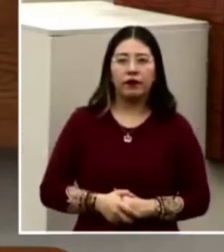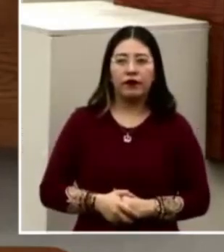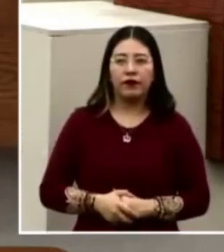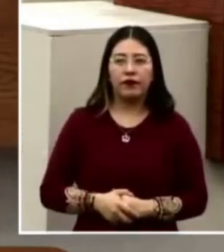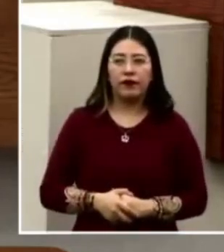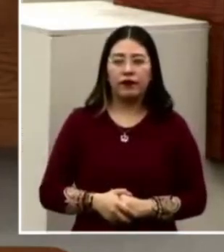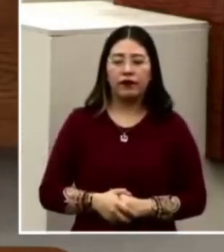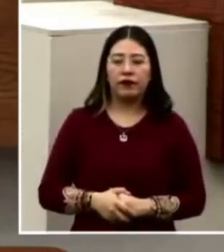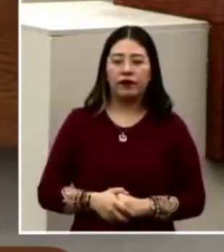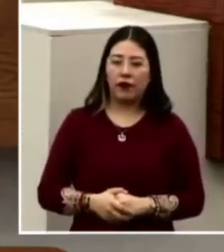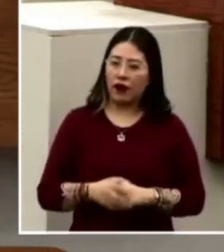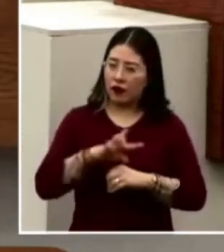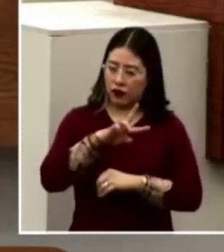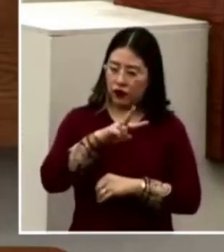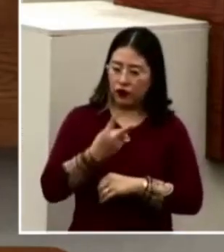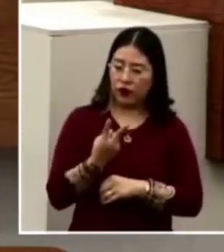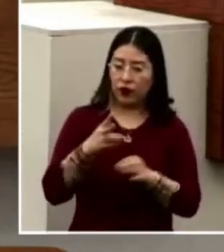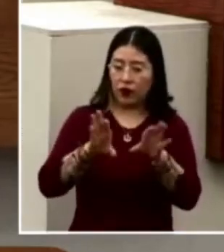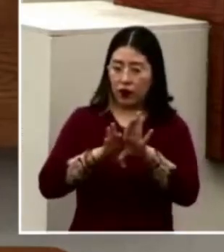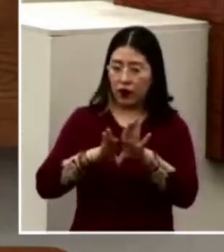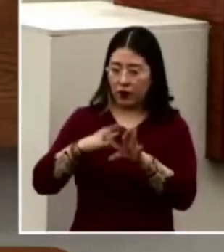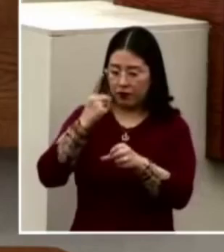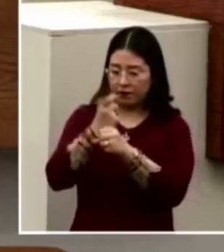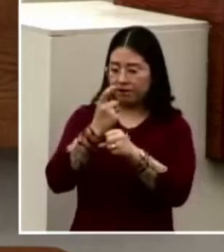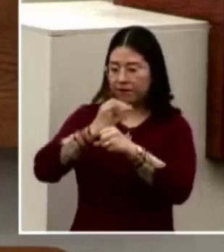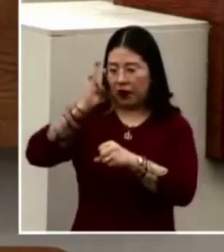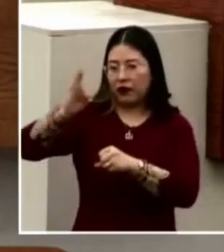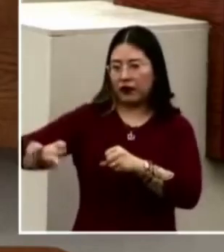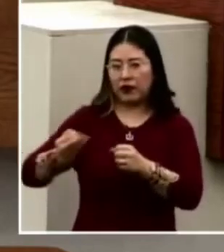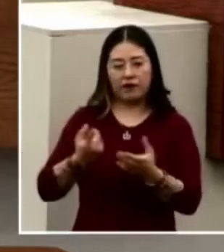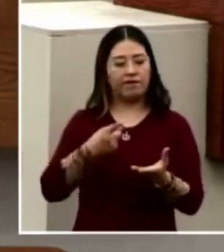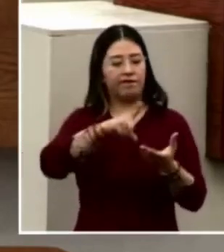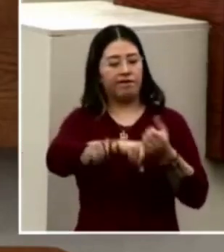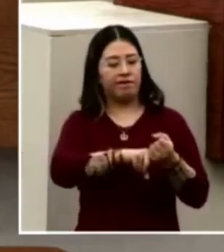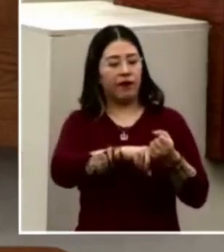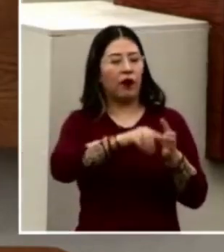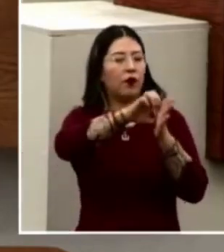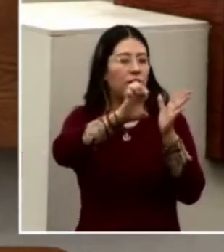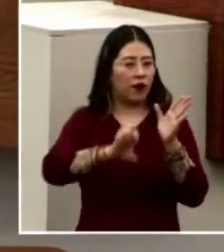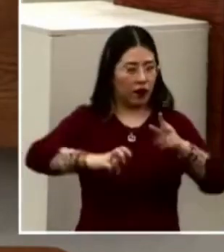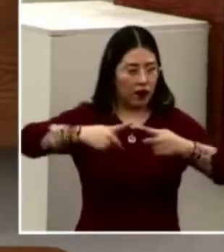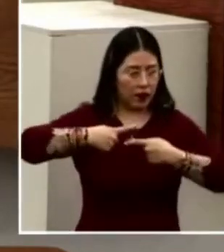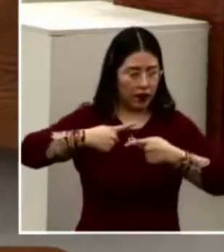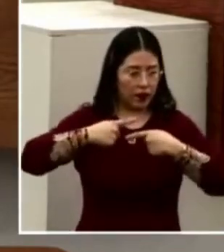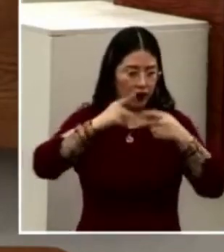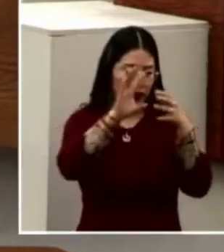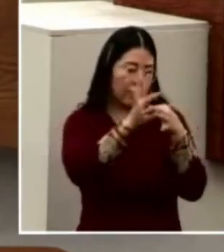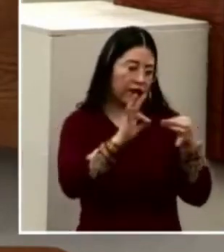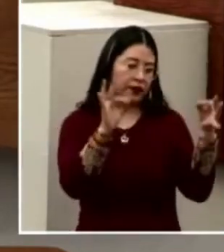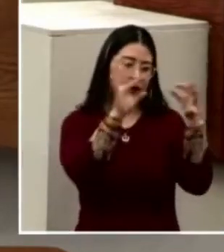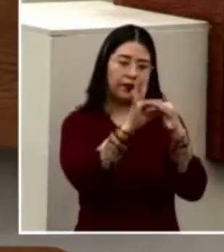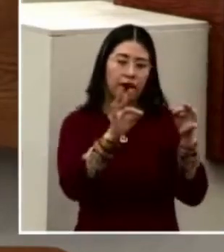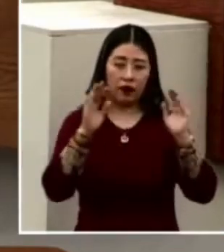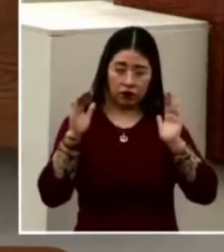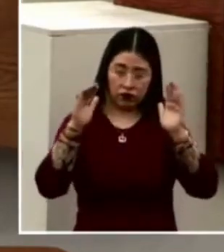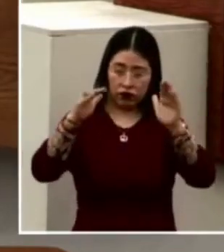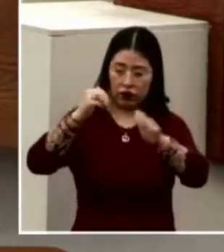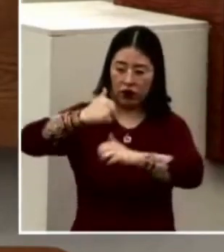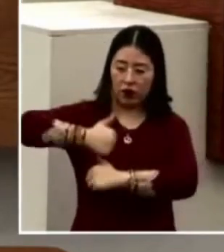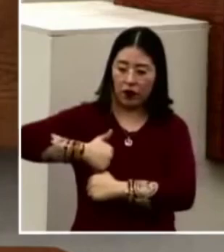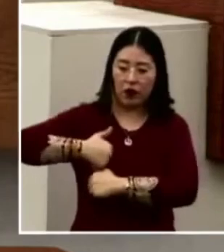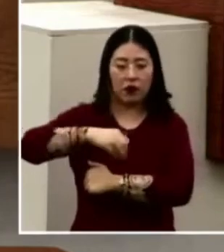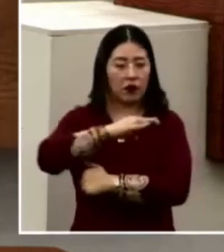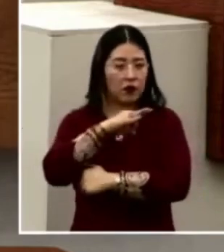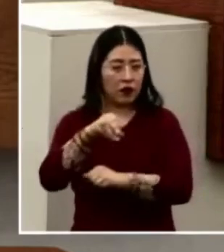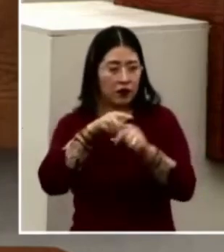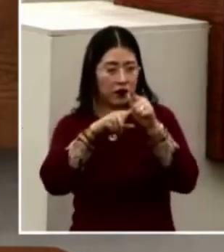aceptación intrínseca. Y si aquí el constituyente señala que la Fuerza Armada Permanente